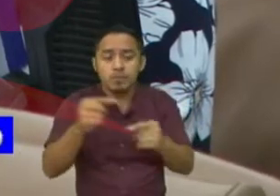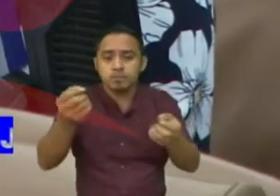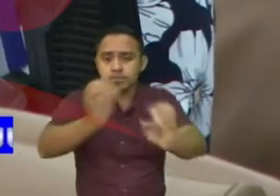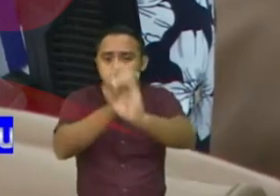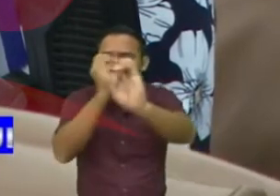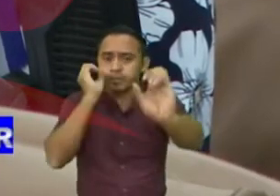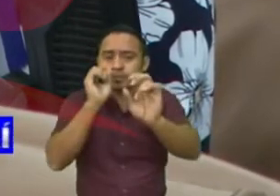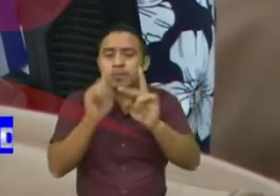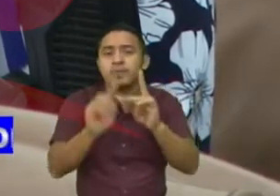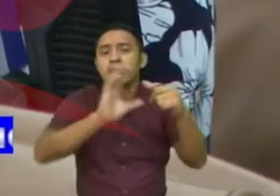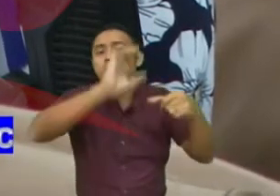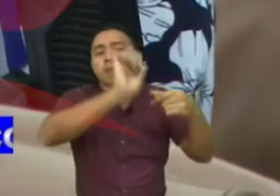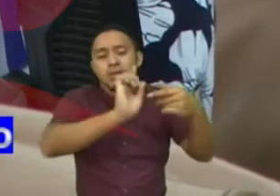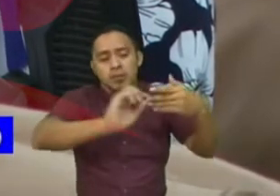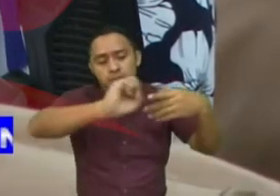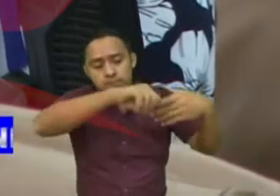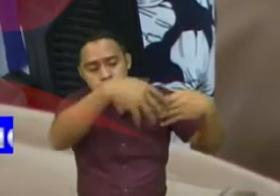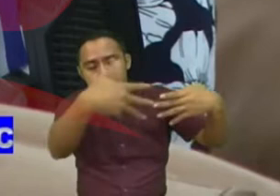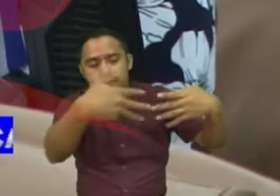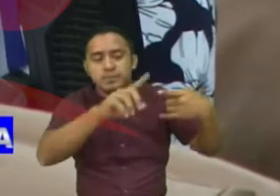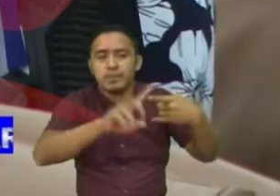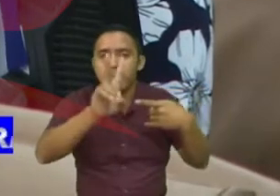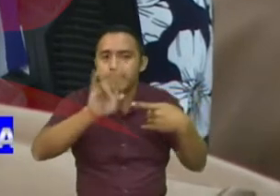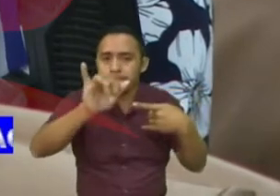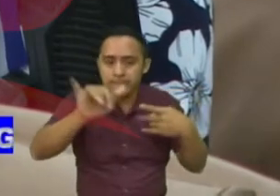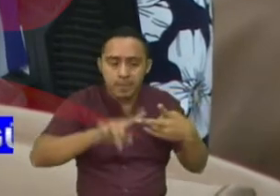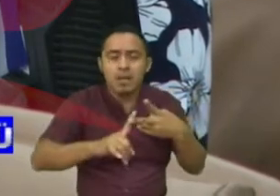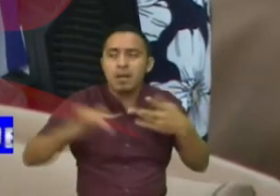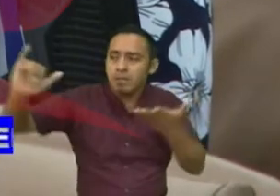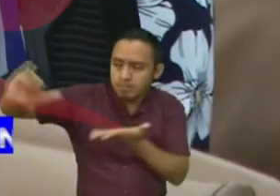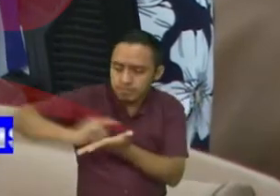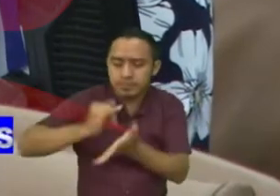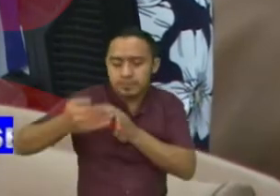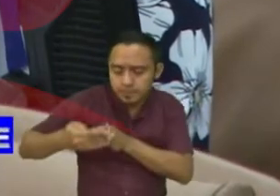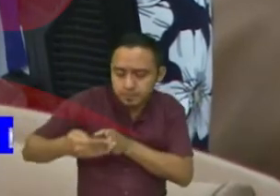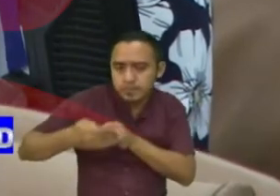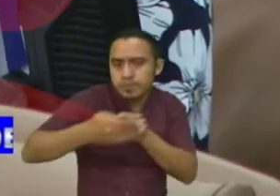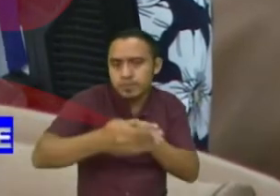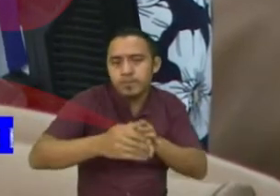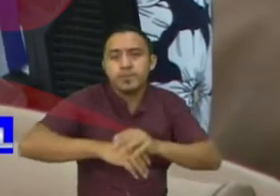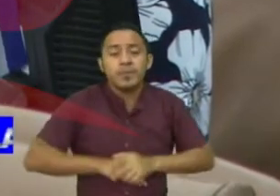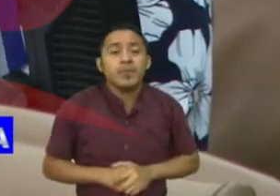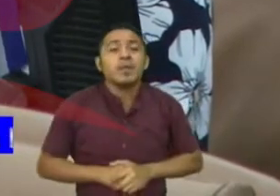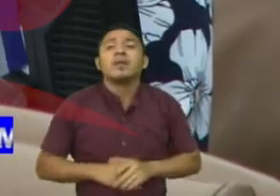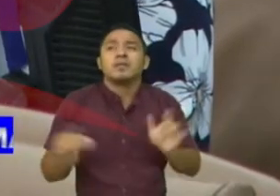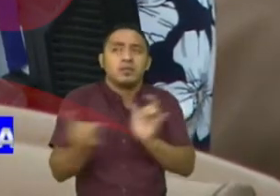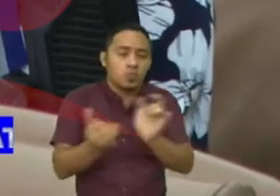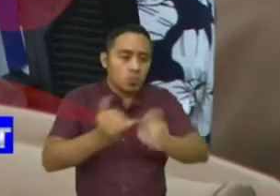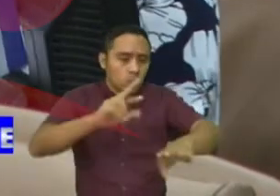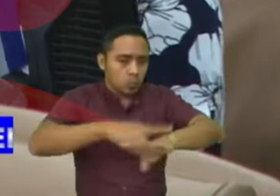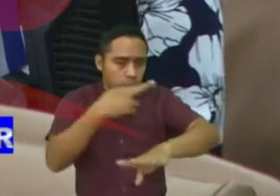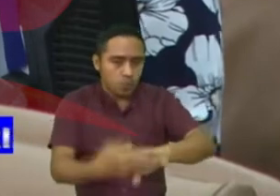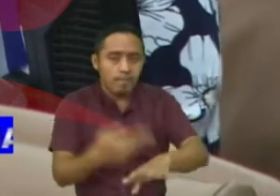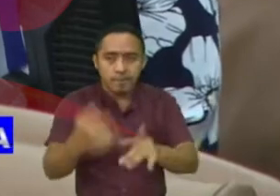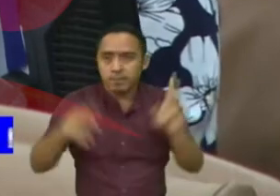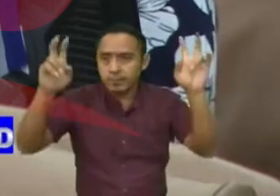transporte en cada una de sus modalidades, vial, puertos y aeropuertos. De igual manera, contiene las normas vinculadas